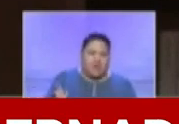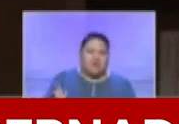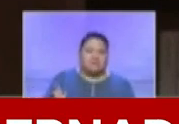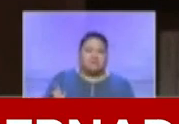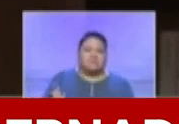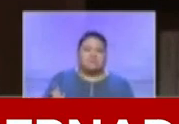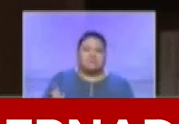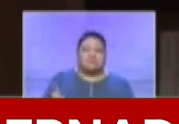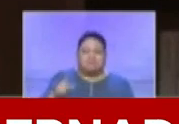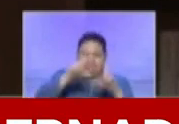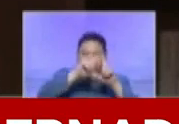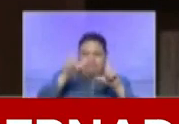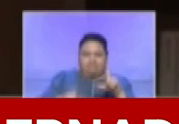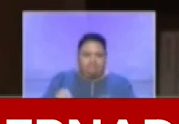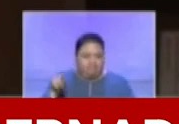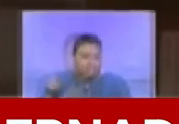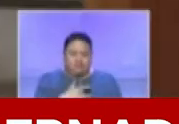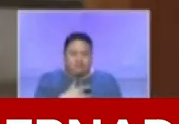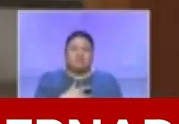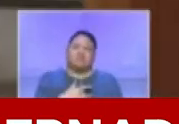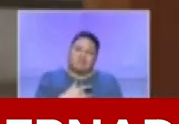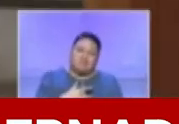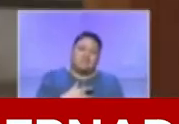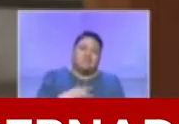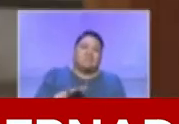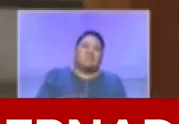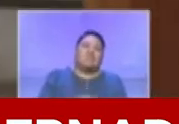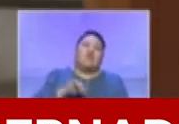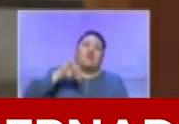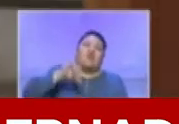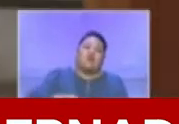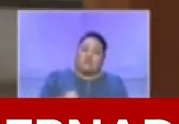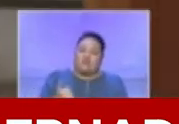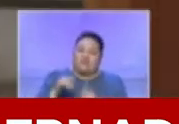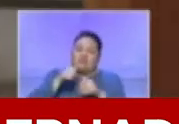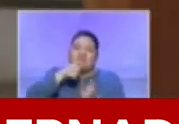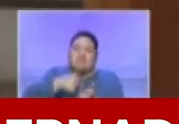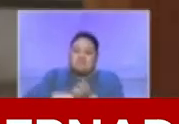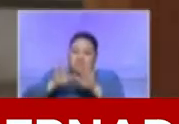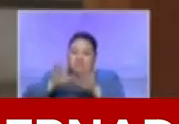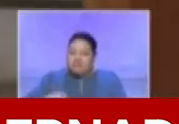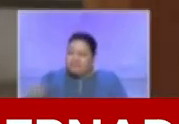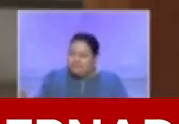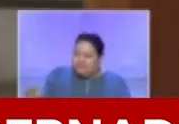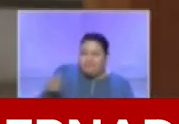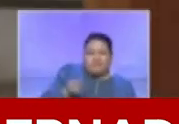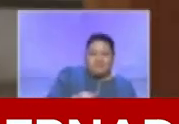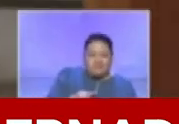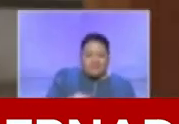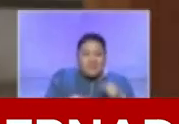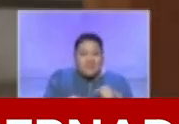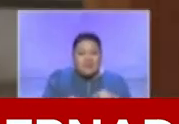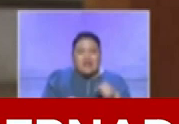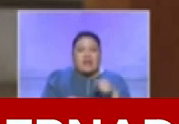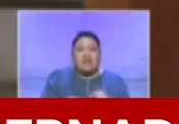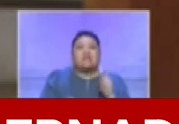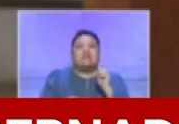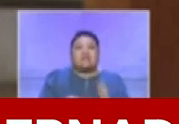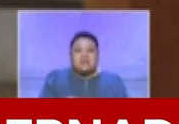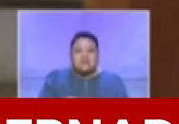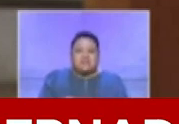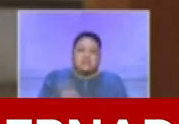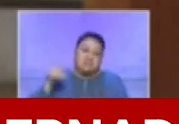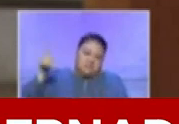la República. Todo porque se presentó el día de hoy un escrito en el que se nos hace ver por parte